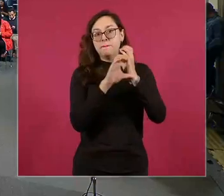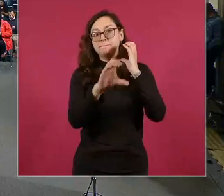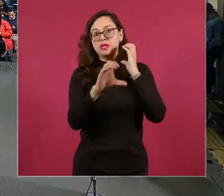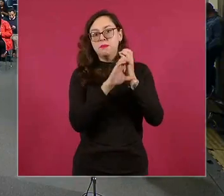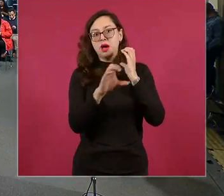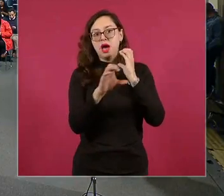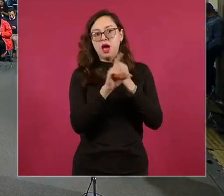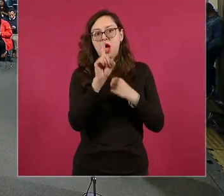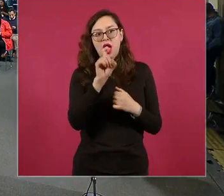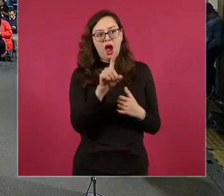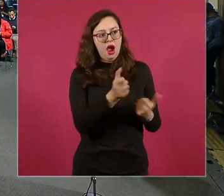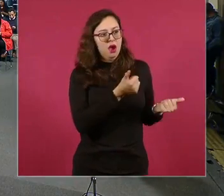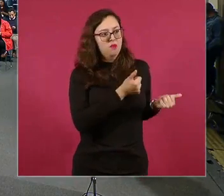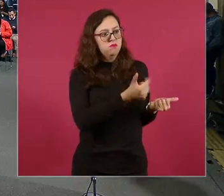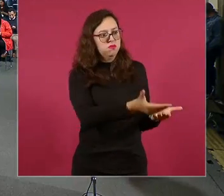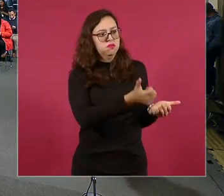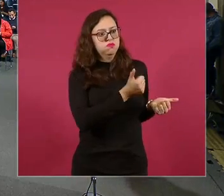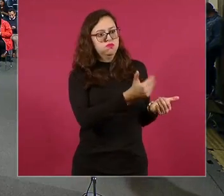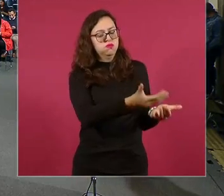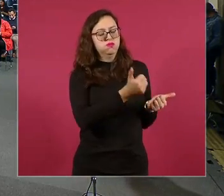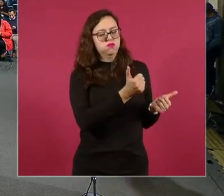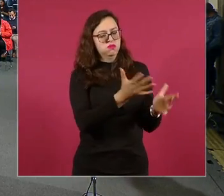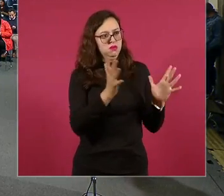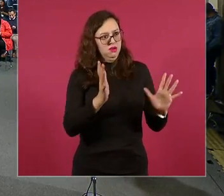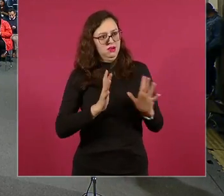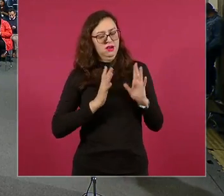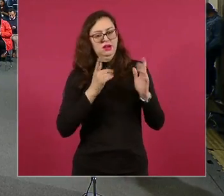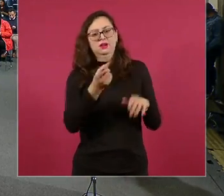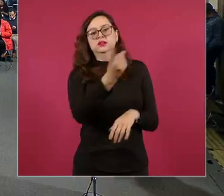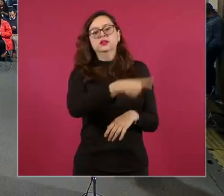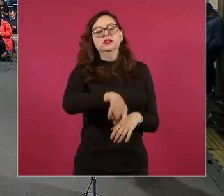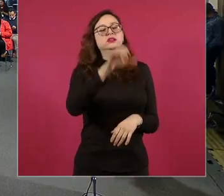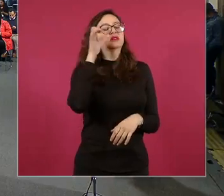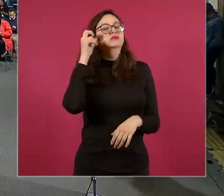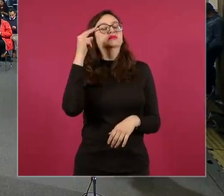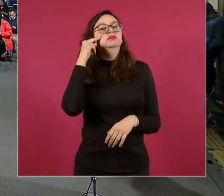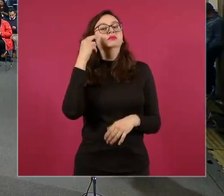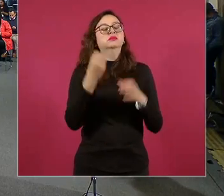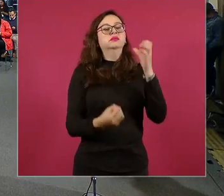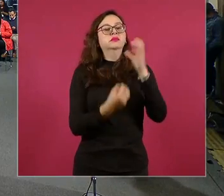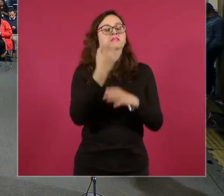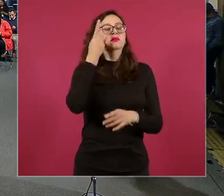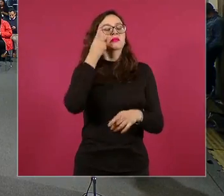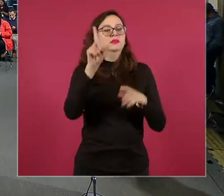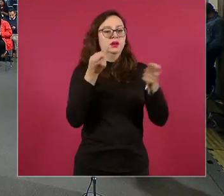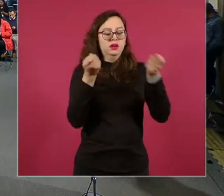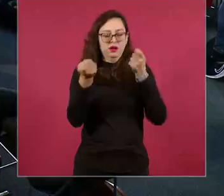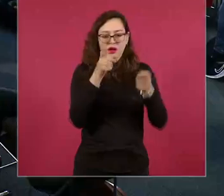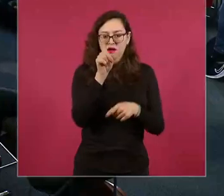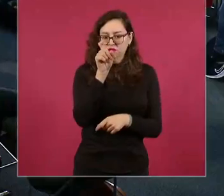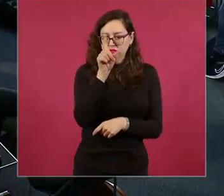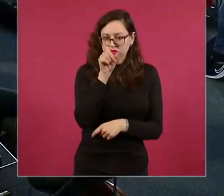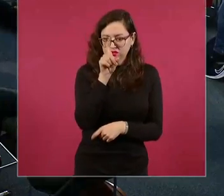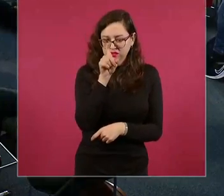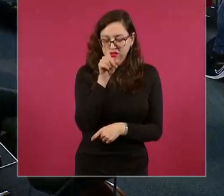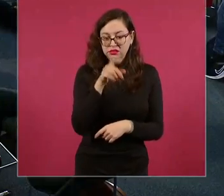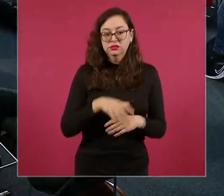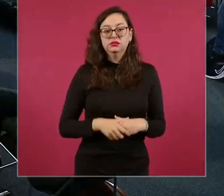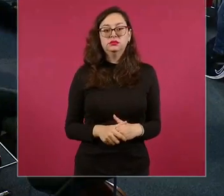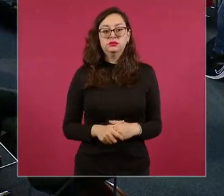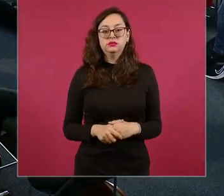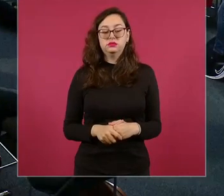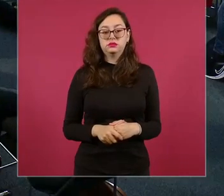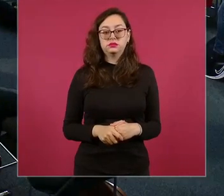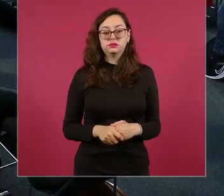Time Ceramics los afectados denuncian que los chinos son los nuevos dueños del agua es cuanto presidente muy bien mira si te